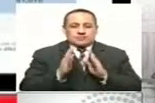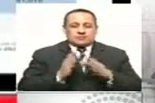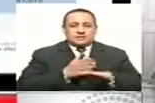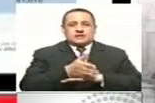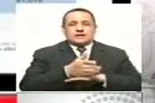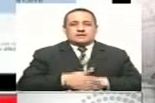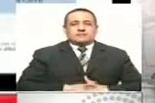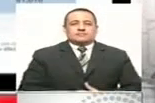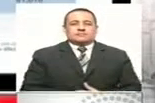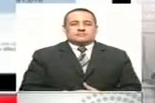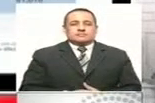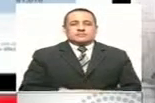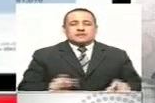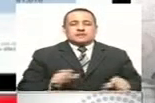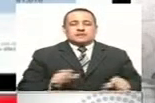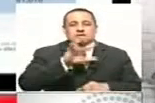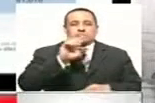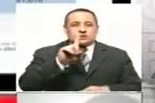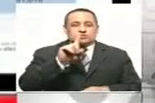intervenciones,